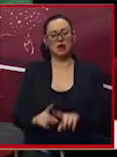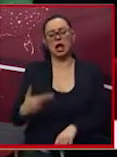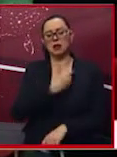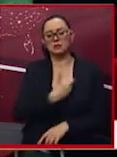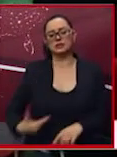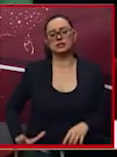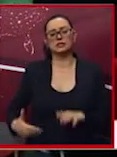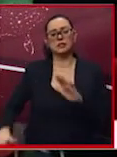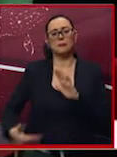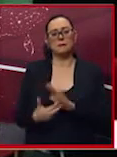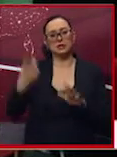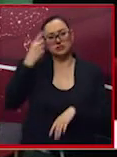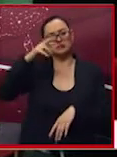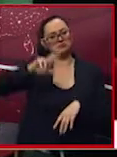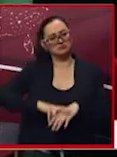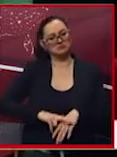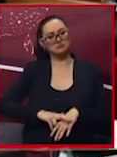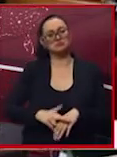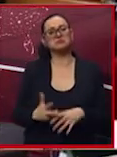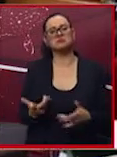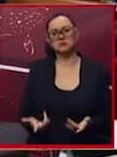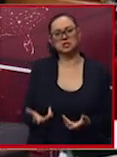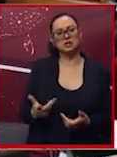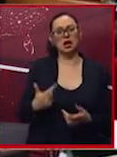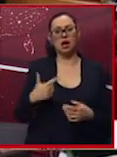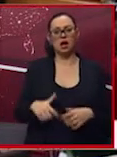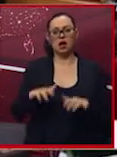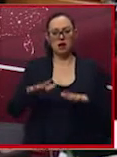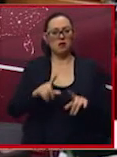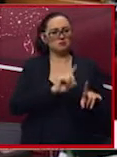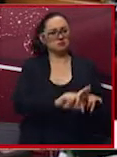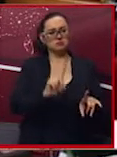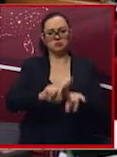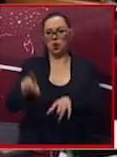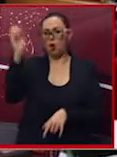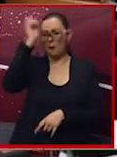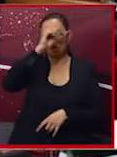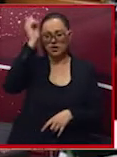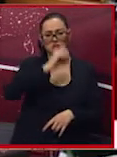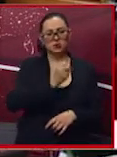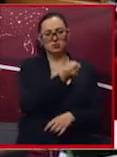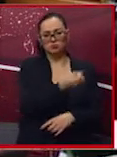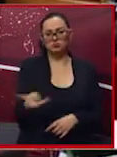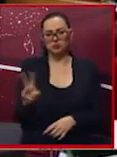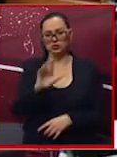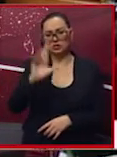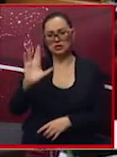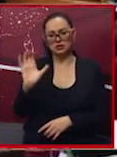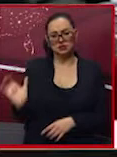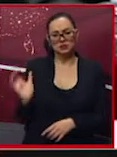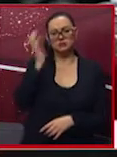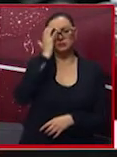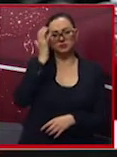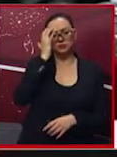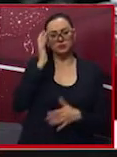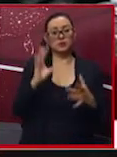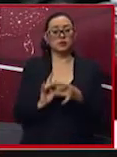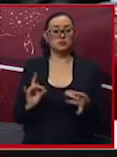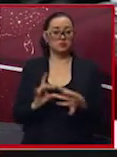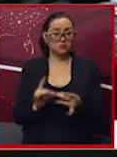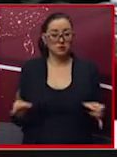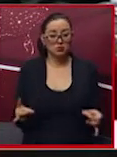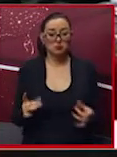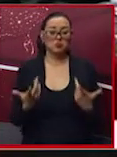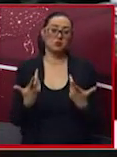de la mesa directiva reconoció la pluralidad de concepciones expuestas por los diferentes grupos parlamentarios. Señaló que más allá de